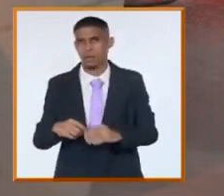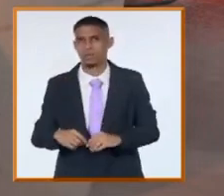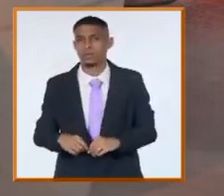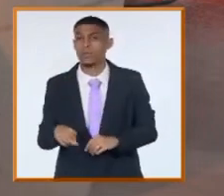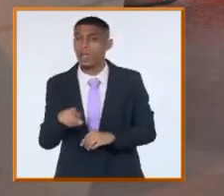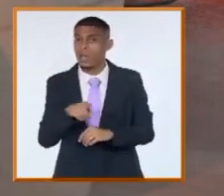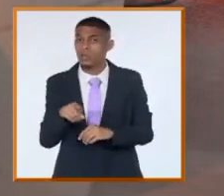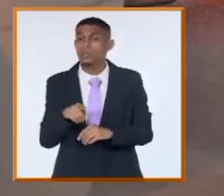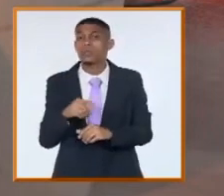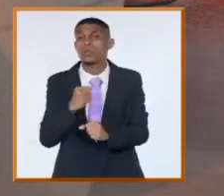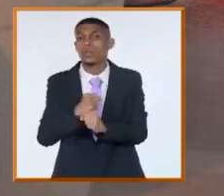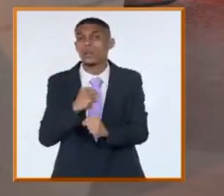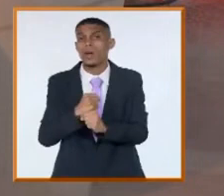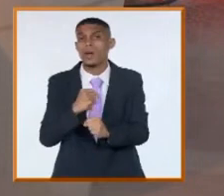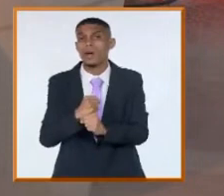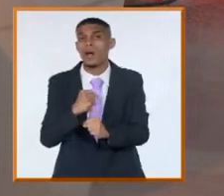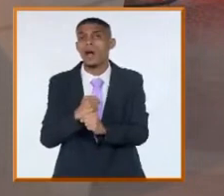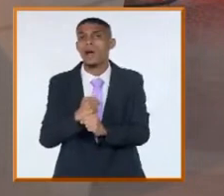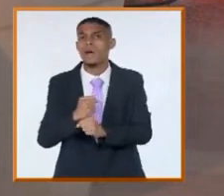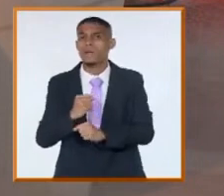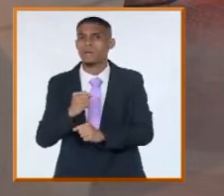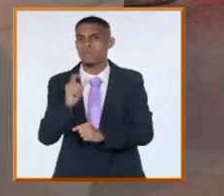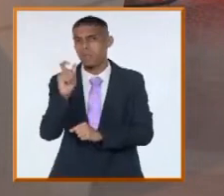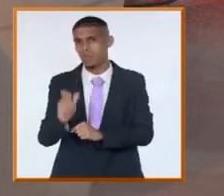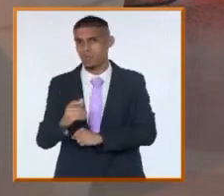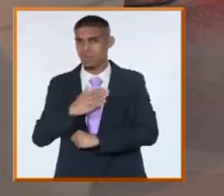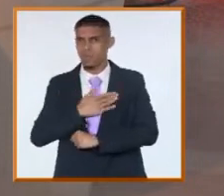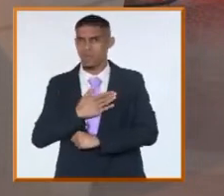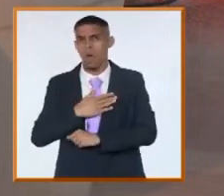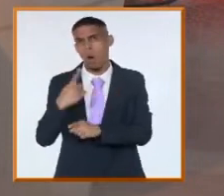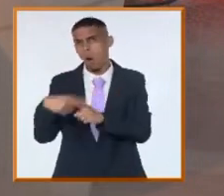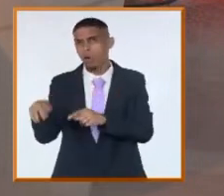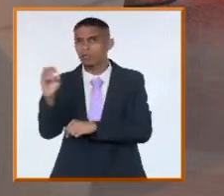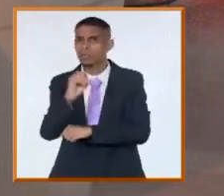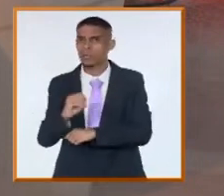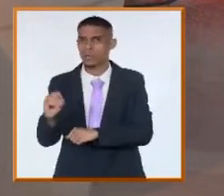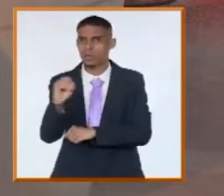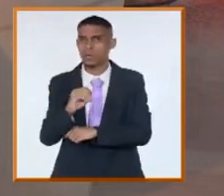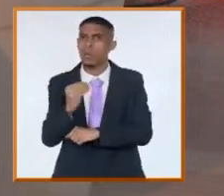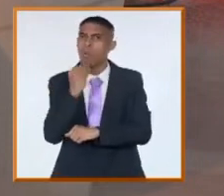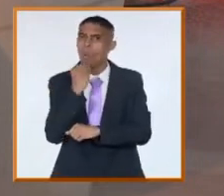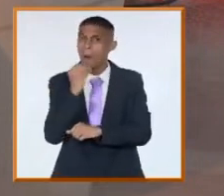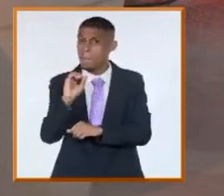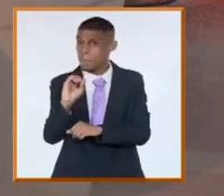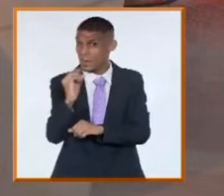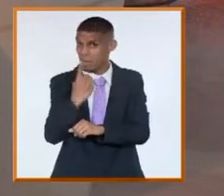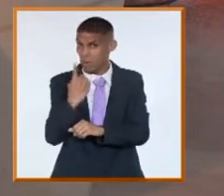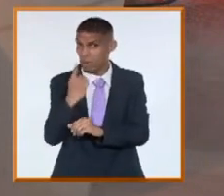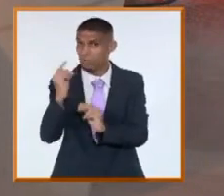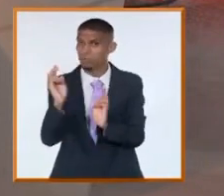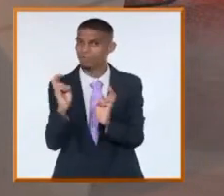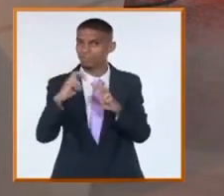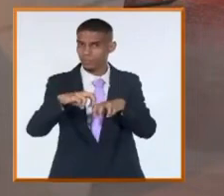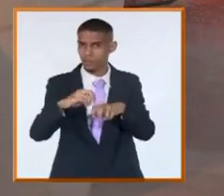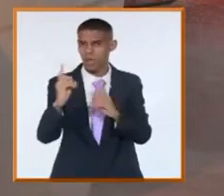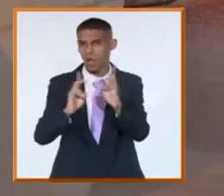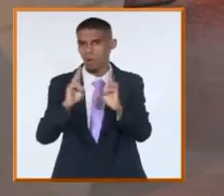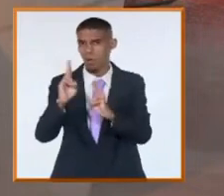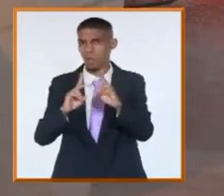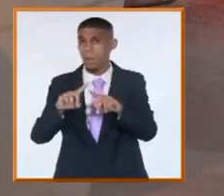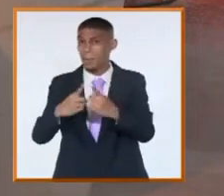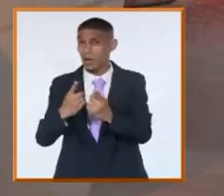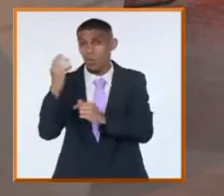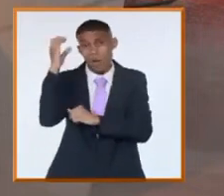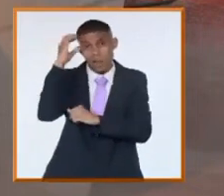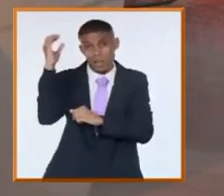trabajan con con privados o con otras organizaciones pueden llegar a acuerdos diferentes pero con el estado el inversionista está